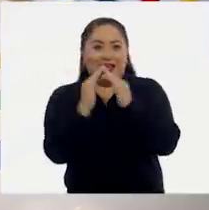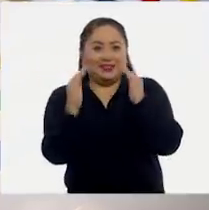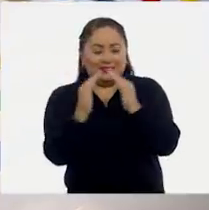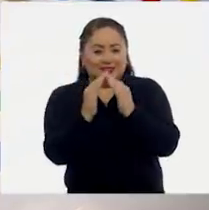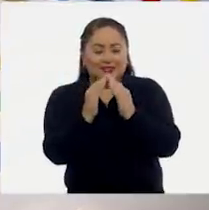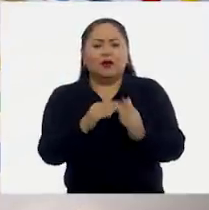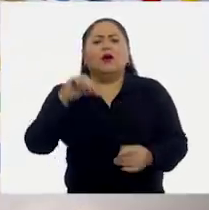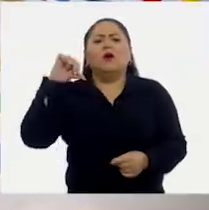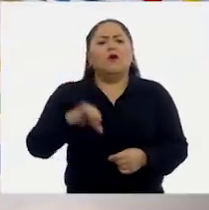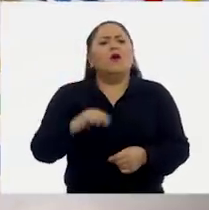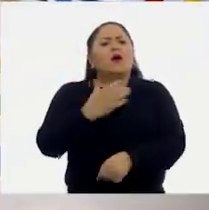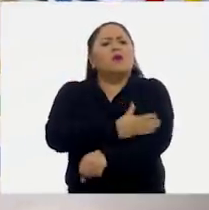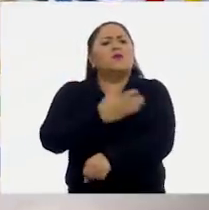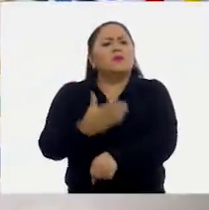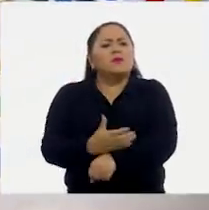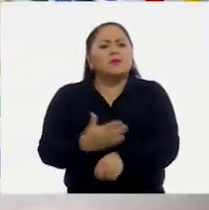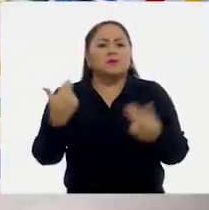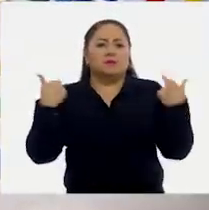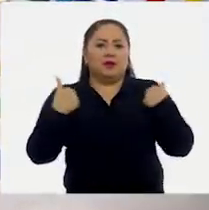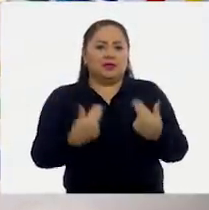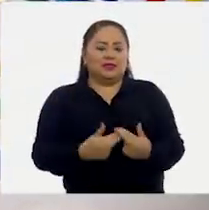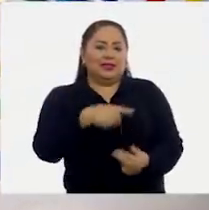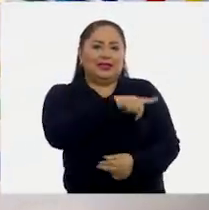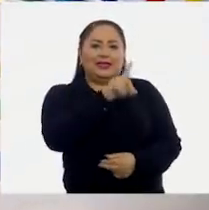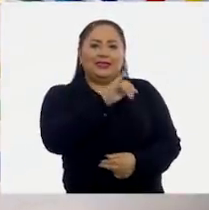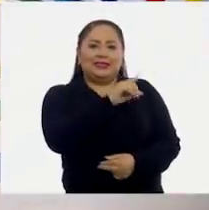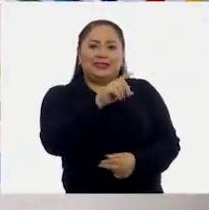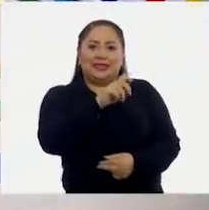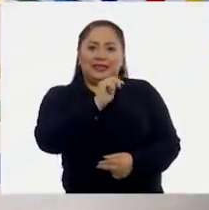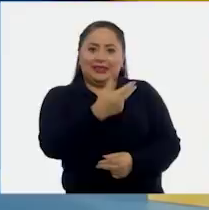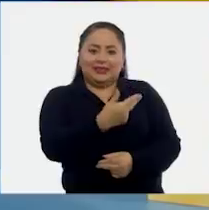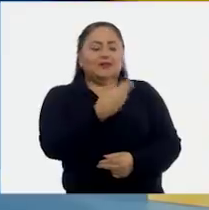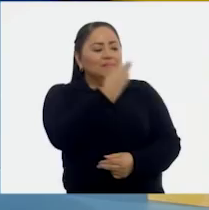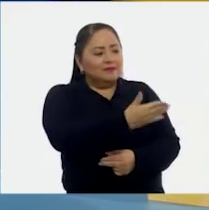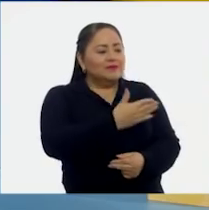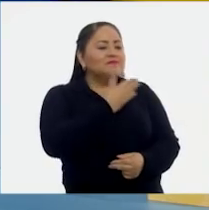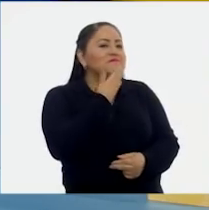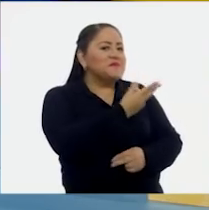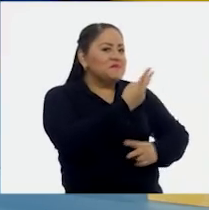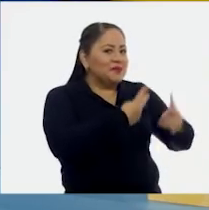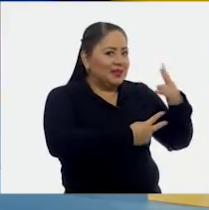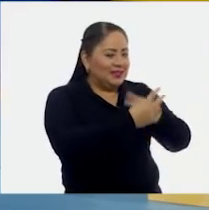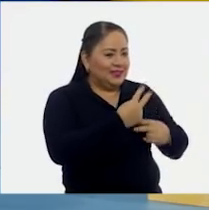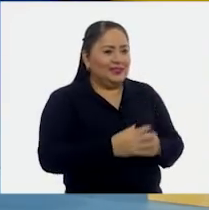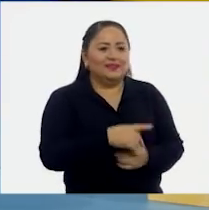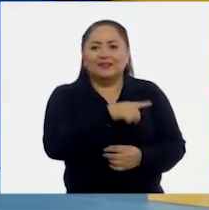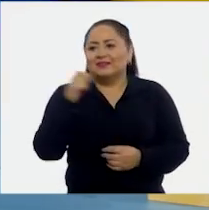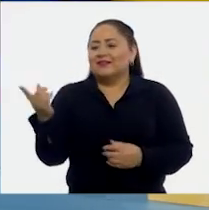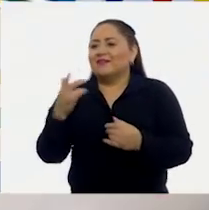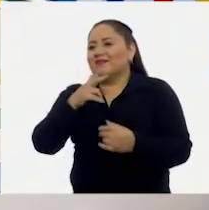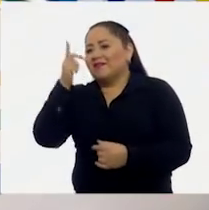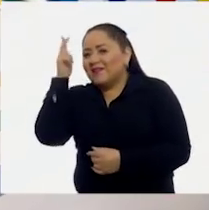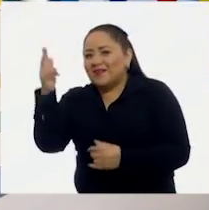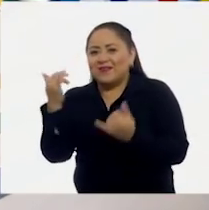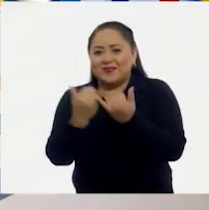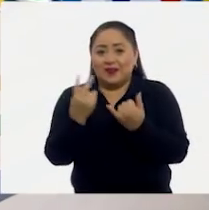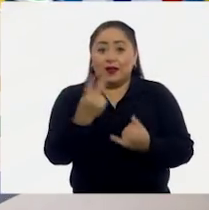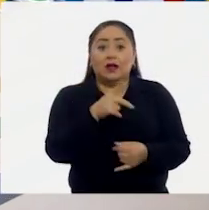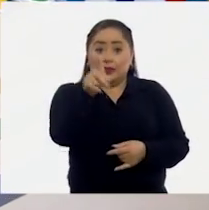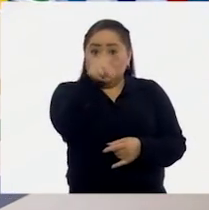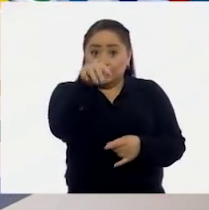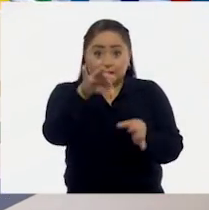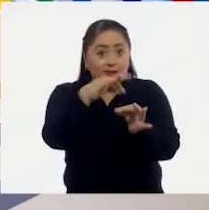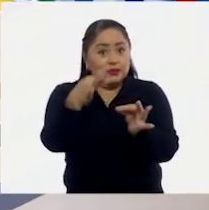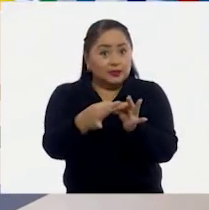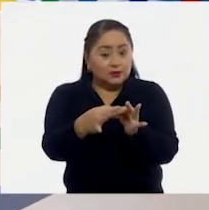hogares. Hoy nos acompaña la maestra Lisette Maya, a quien le doy la más cordial de las bienvenidas. Hola, Jenny. ¿Están listos ahí